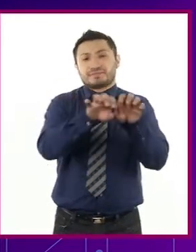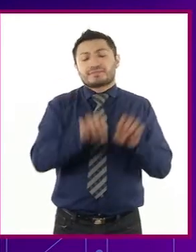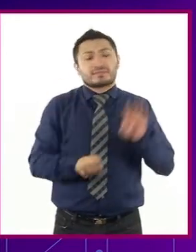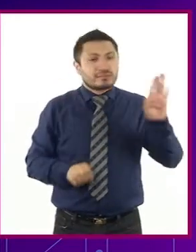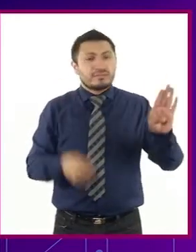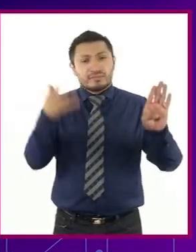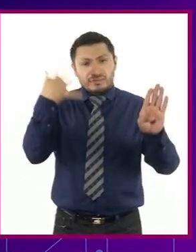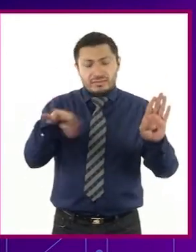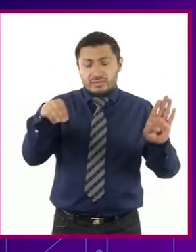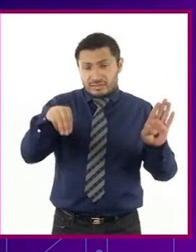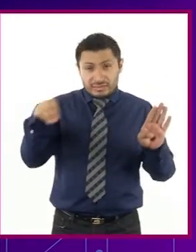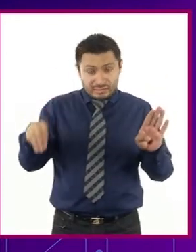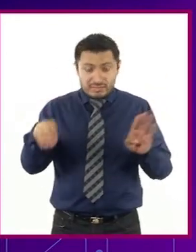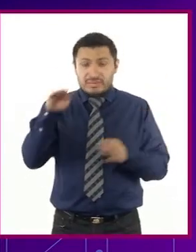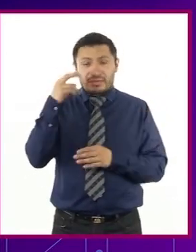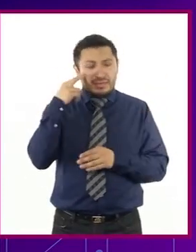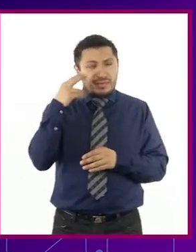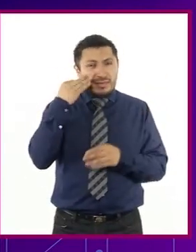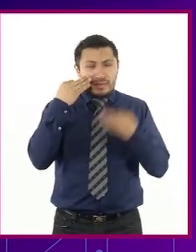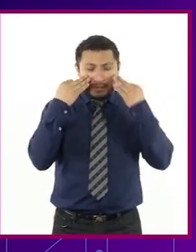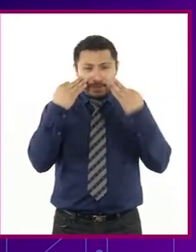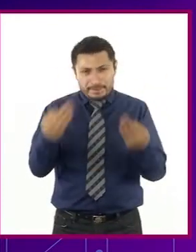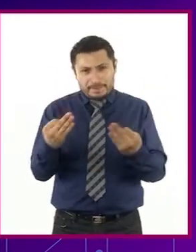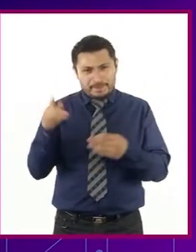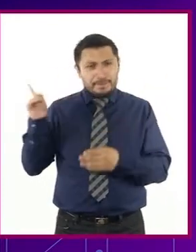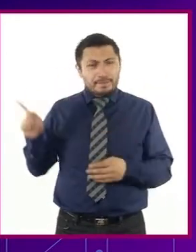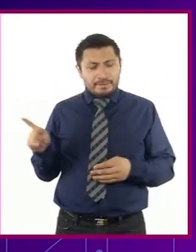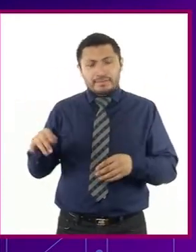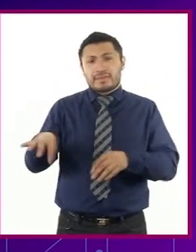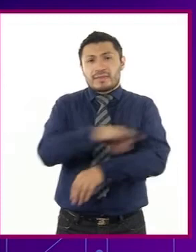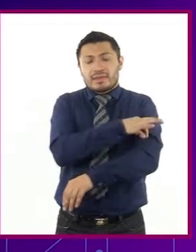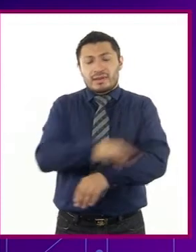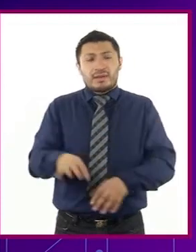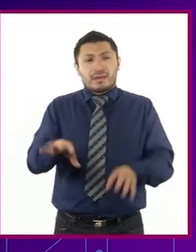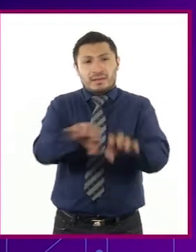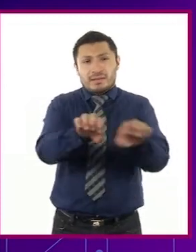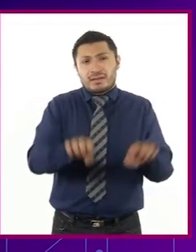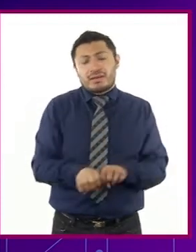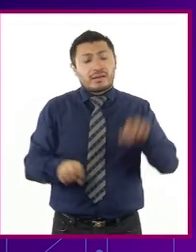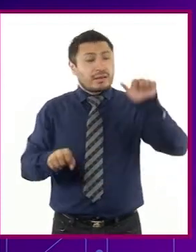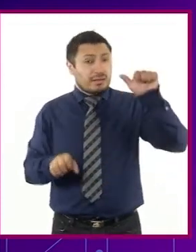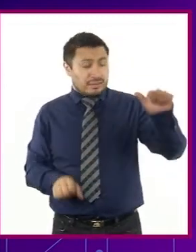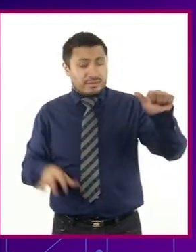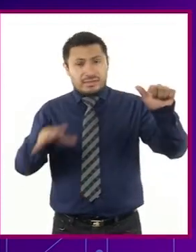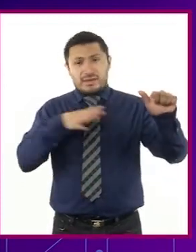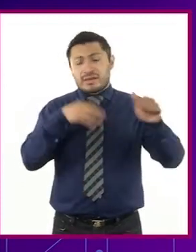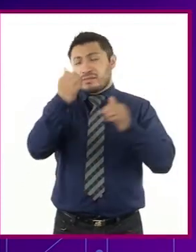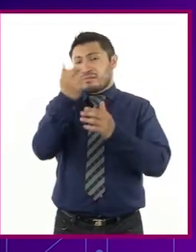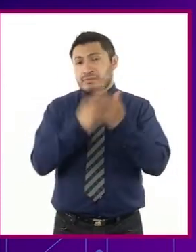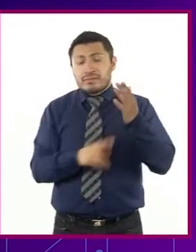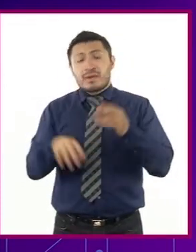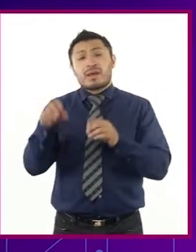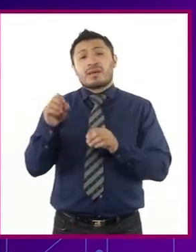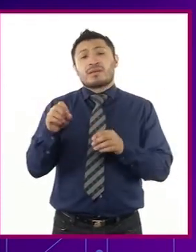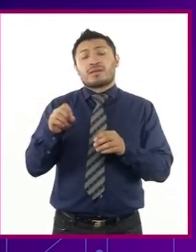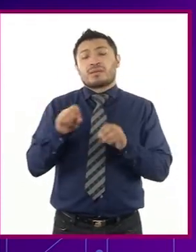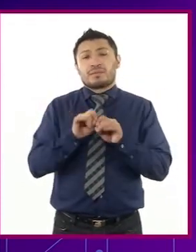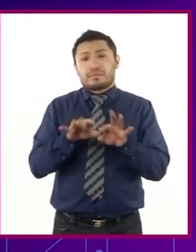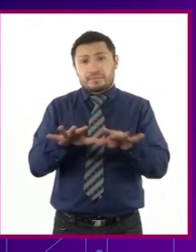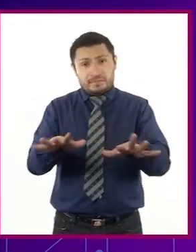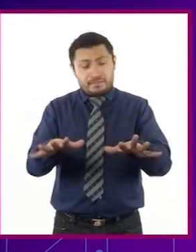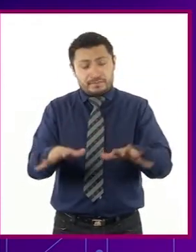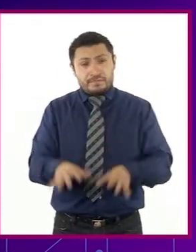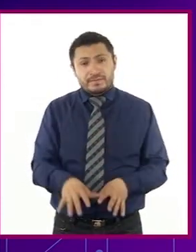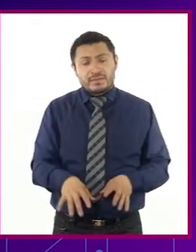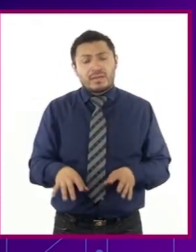milímetros. Como vemos, las medidas obtenidas por el equipo A tienen menor dispersión o variabilidad, por